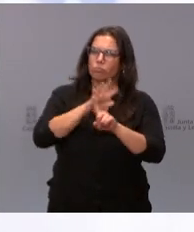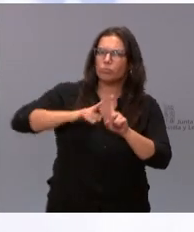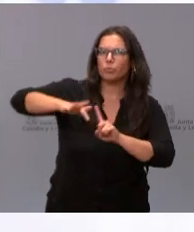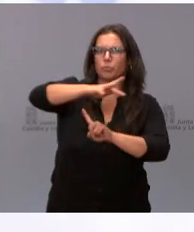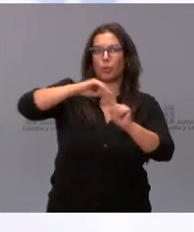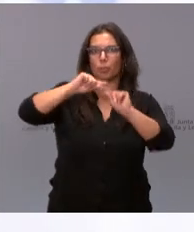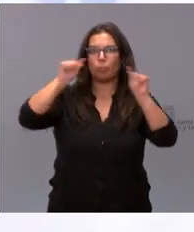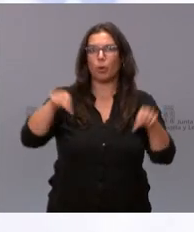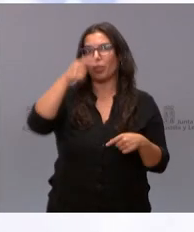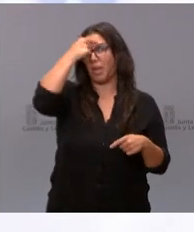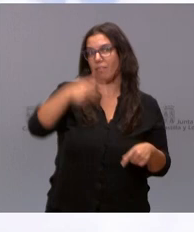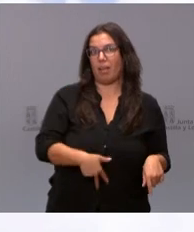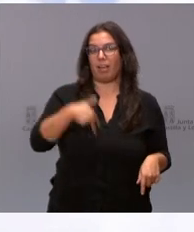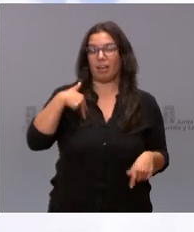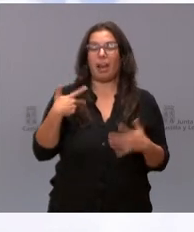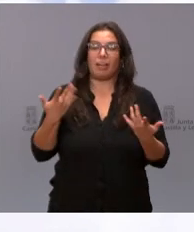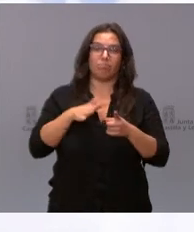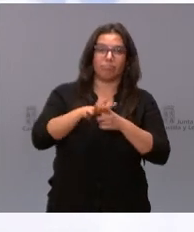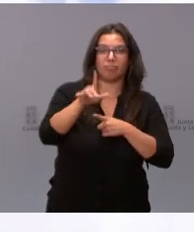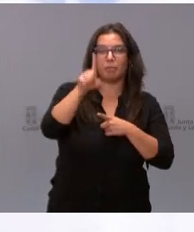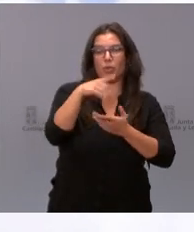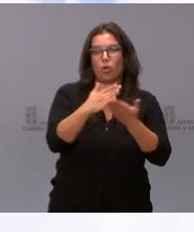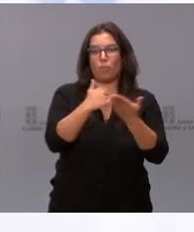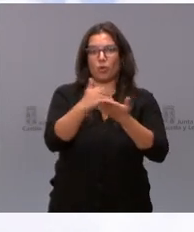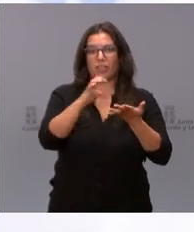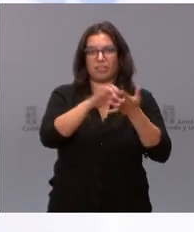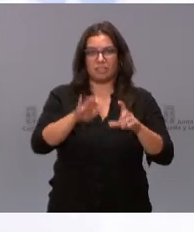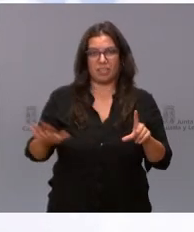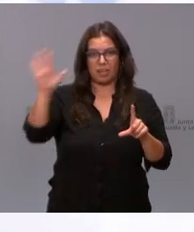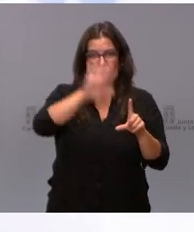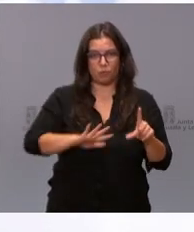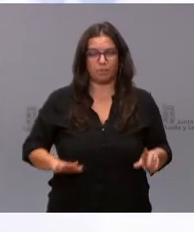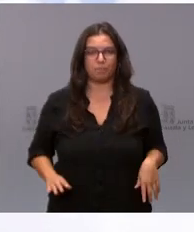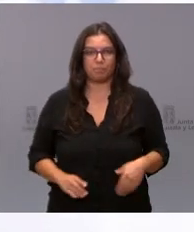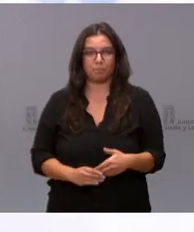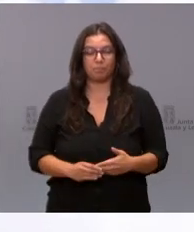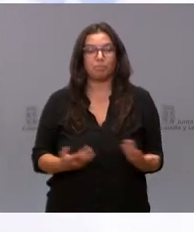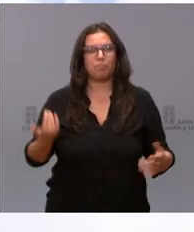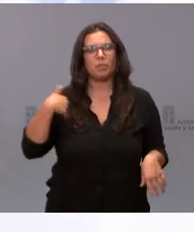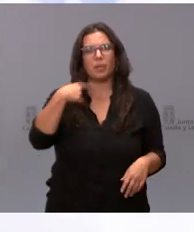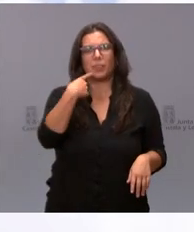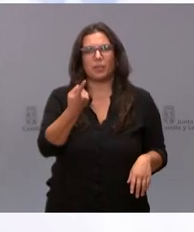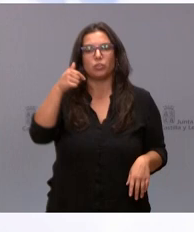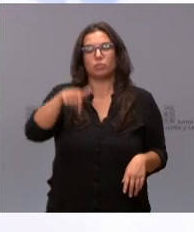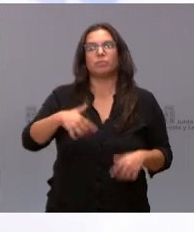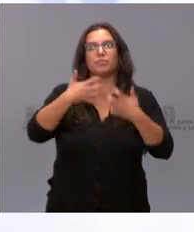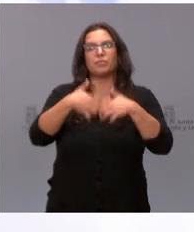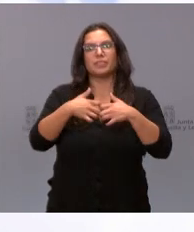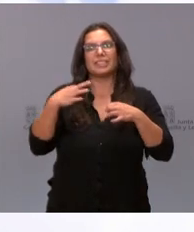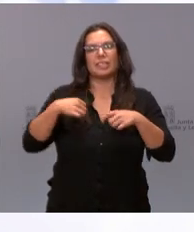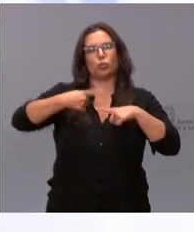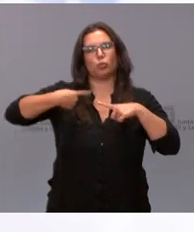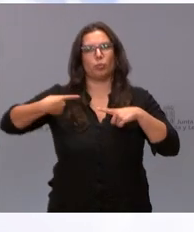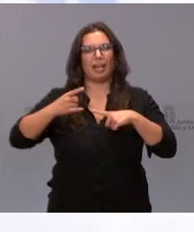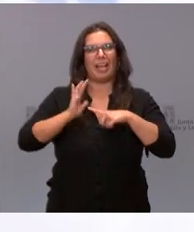provincia de ávila y por tanto en la comunidad autónoma de castilla y león' ya se ha dicho es una planta de turbinas eólicas